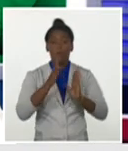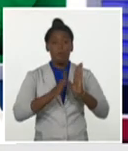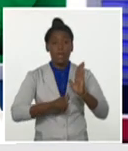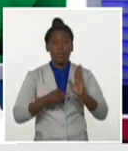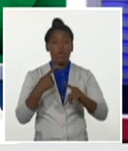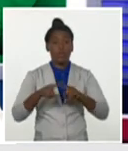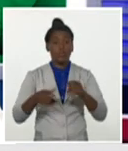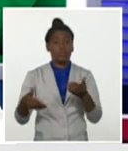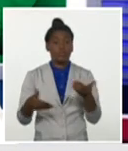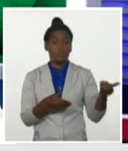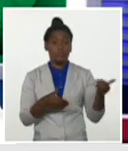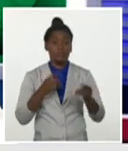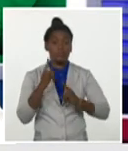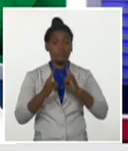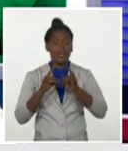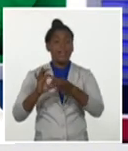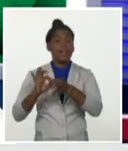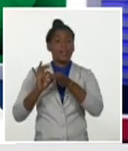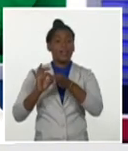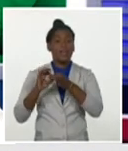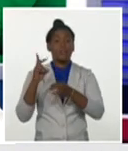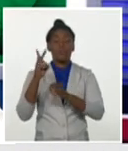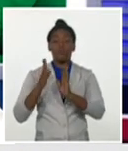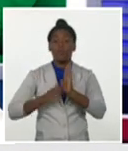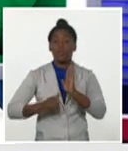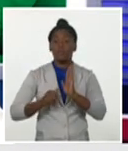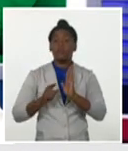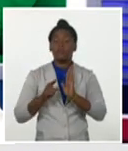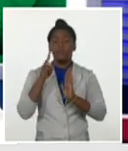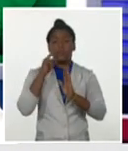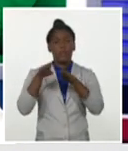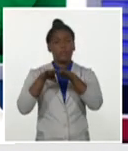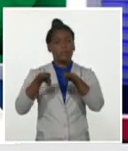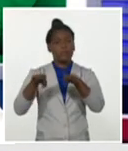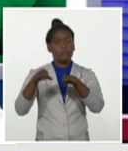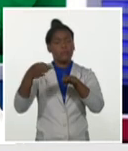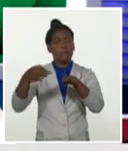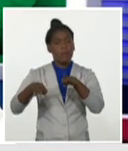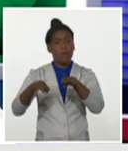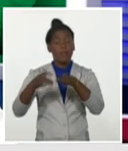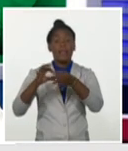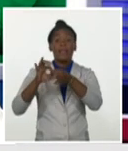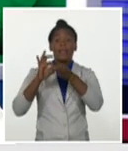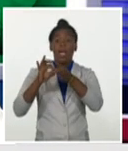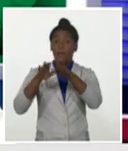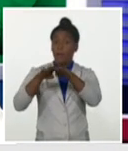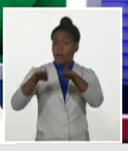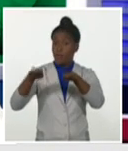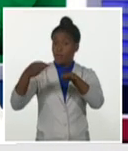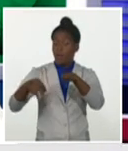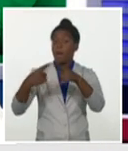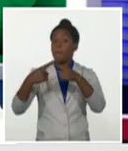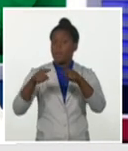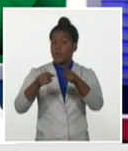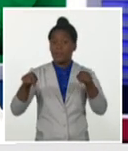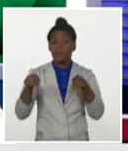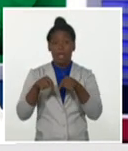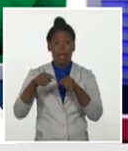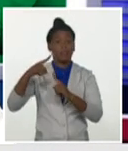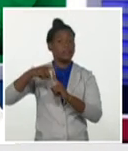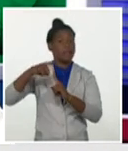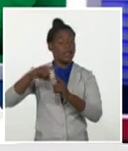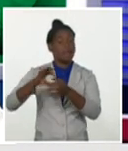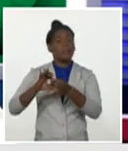en estado grave. Estamos hablando de un estado crítico estable, grave estable, pero no deja de restarle